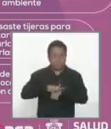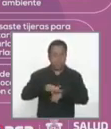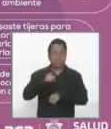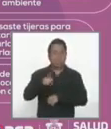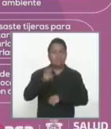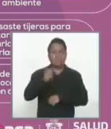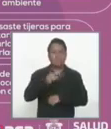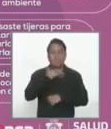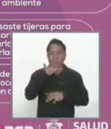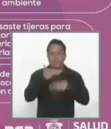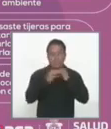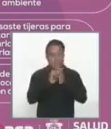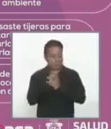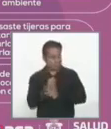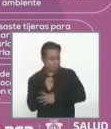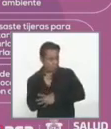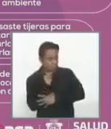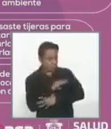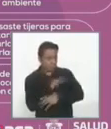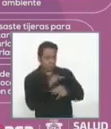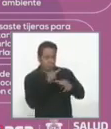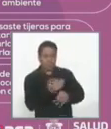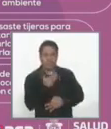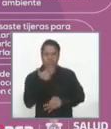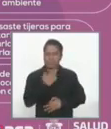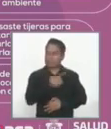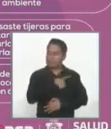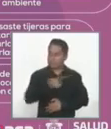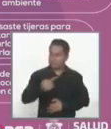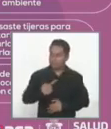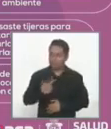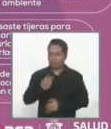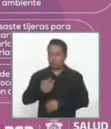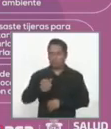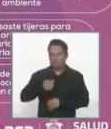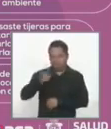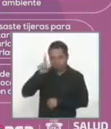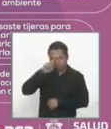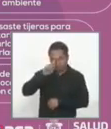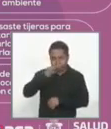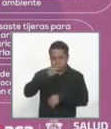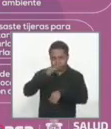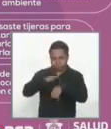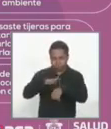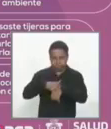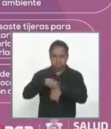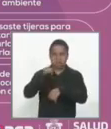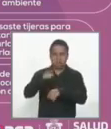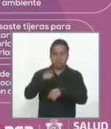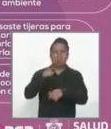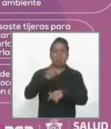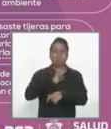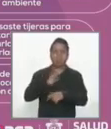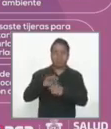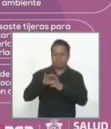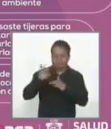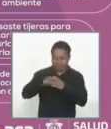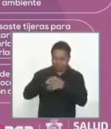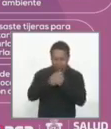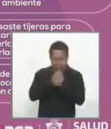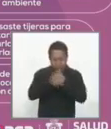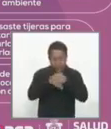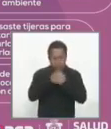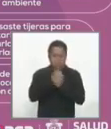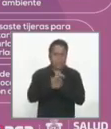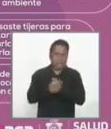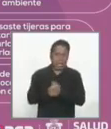de los cubrebocas también sea de manera correcta. Por tanto, sugerimos lavar las manos o aplicar gel a base de alcohol